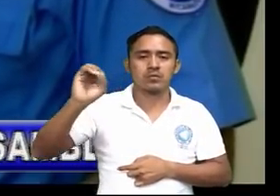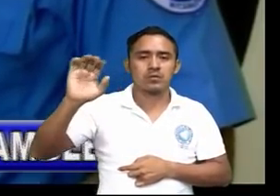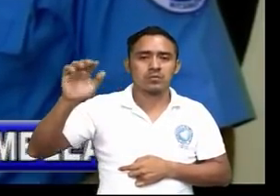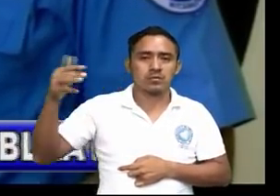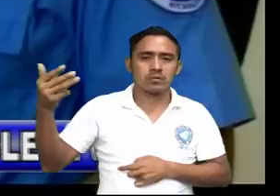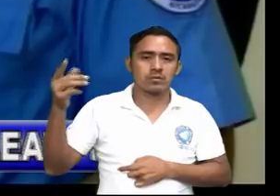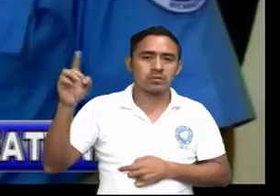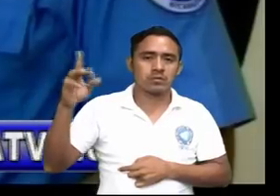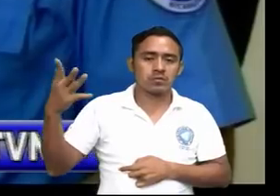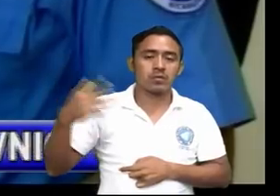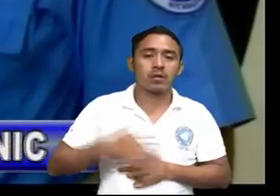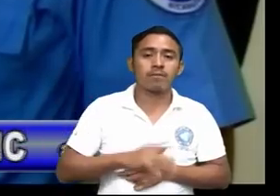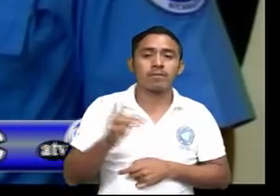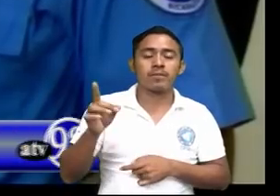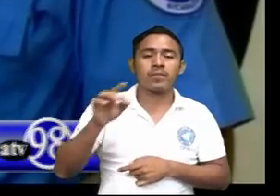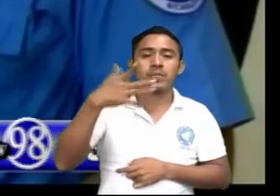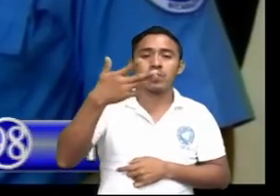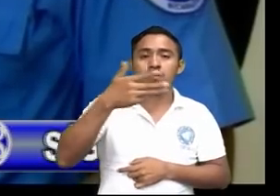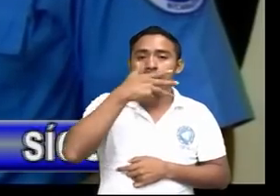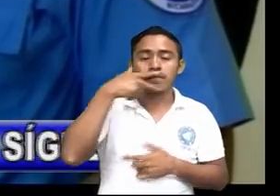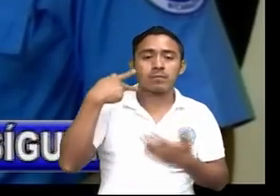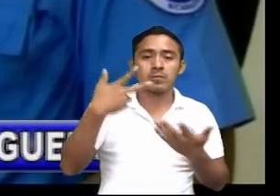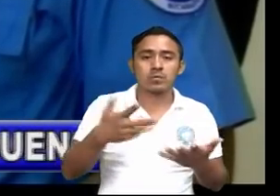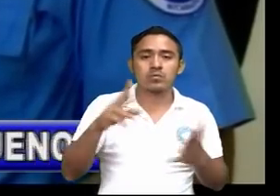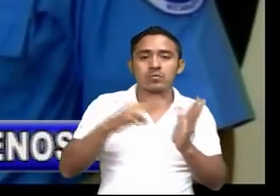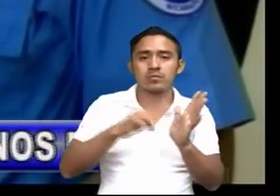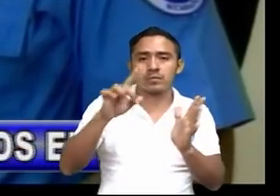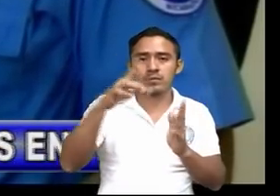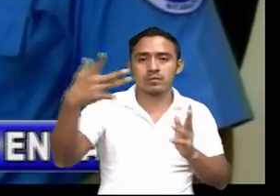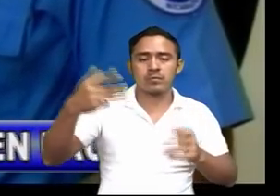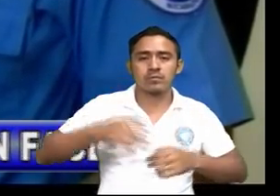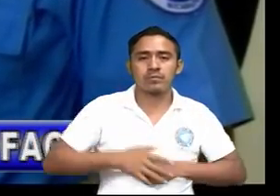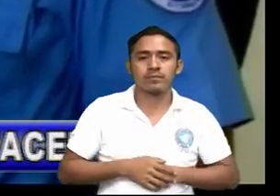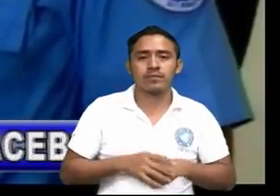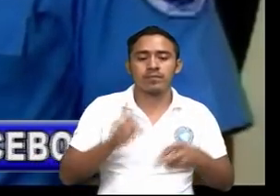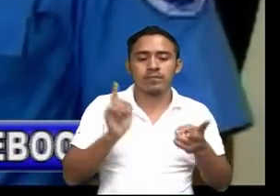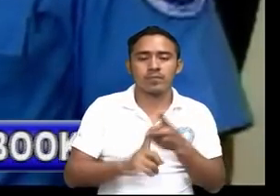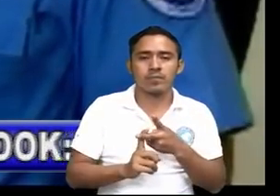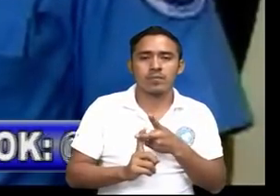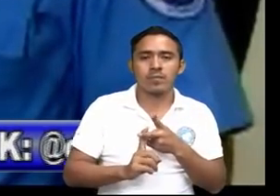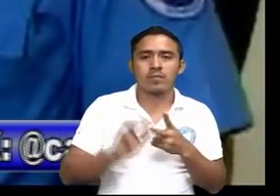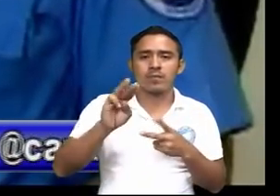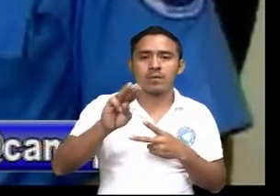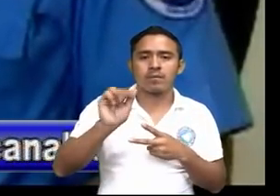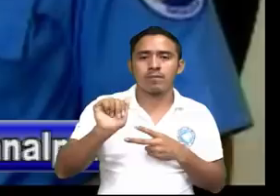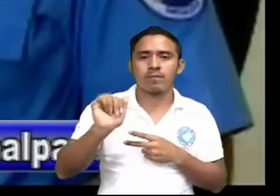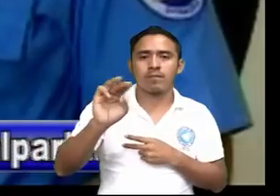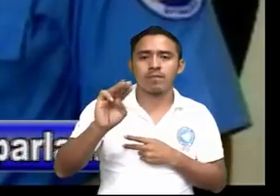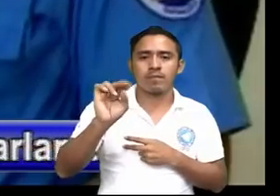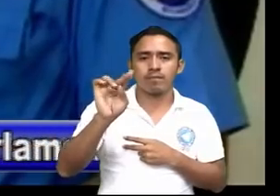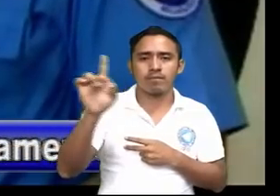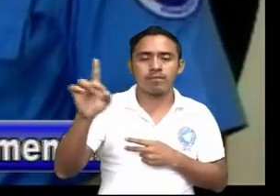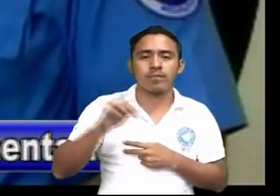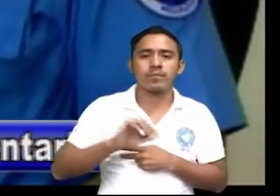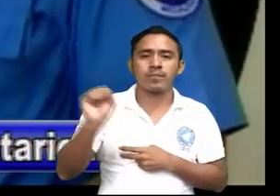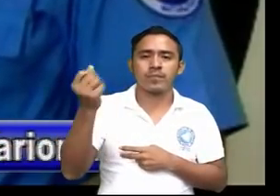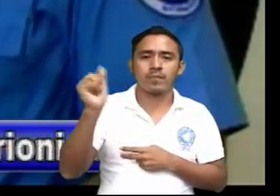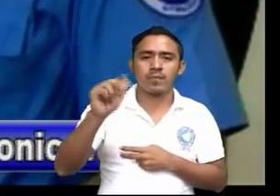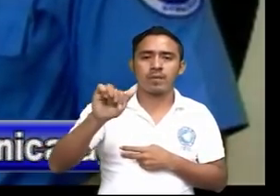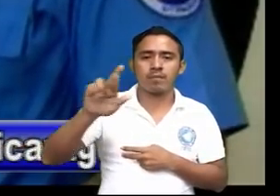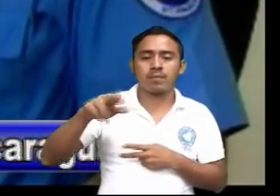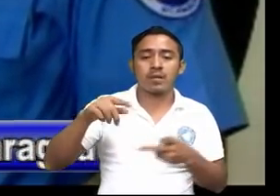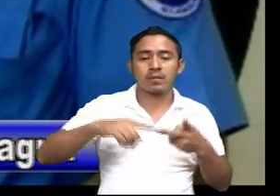18754219, con fecha 9 de junio 2019. 2. Mahmoud Sami Eisa,